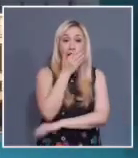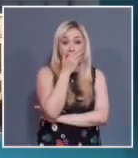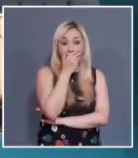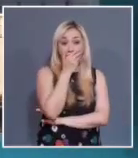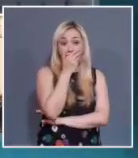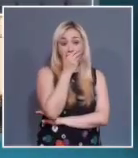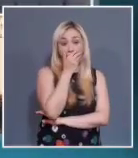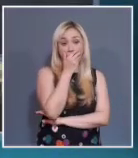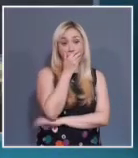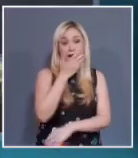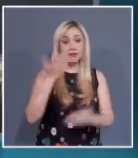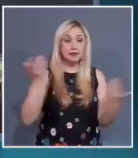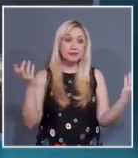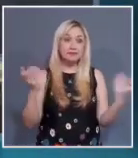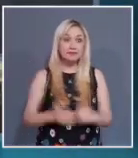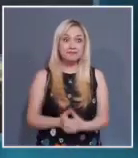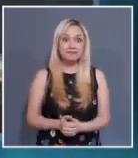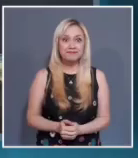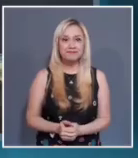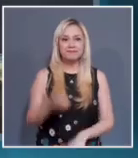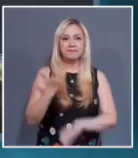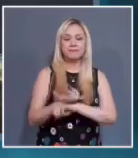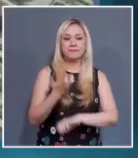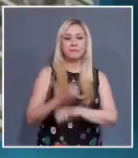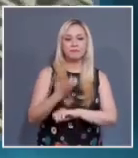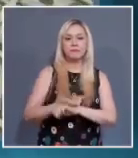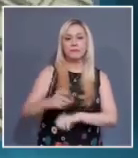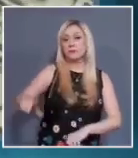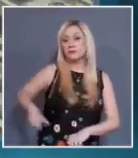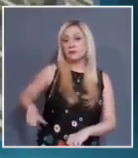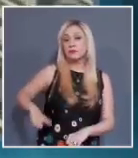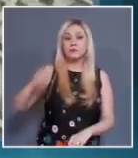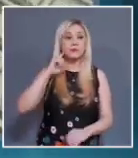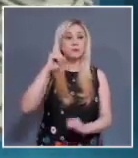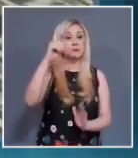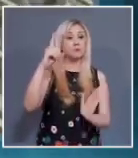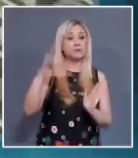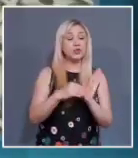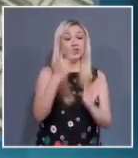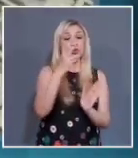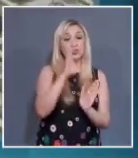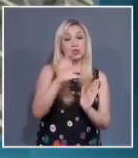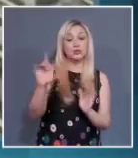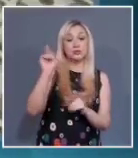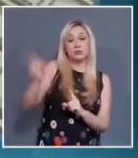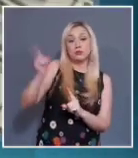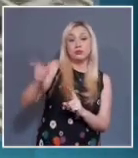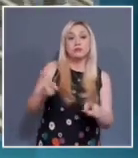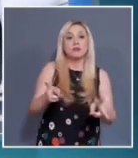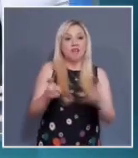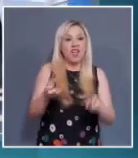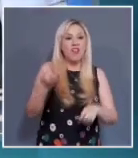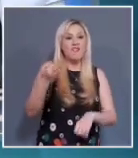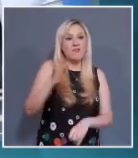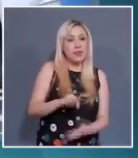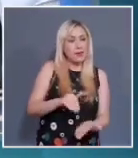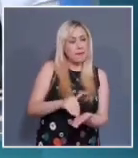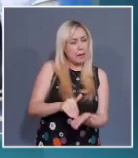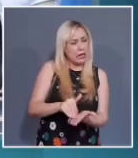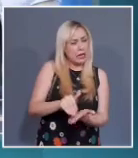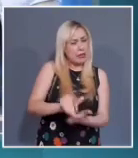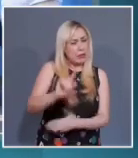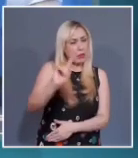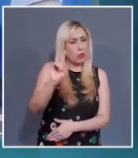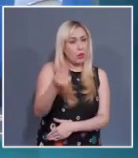El gobierno de Estados Unidos lleva más de 2.200 acusados por robo y fraude por miles de millones de dólares del capital destinado para atender